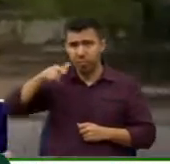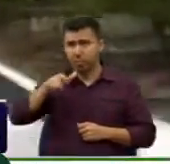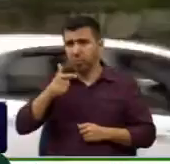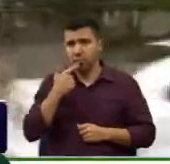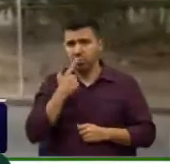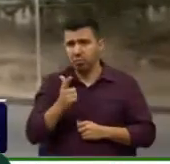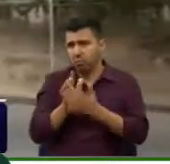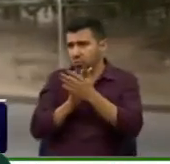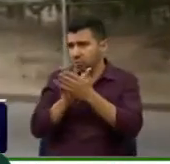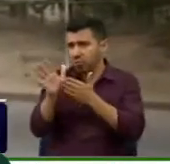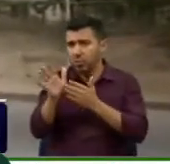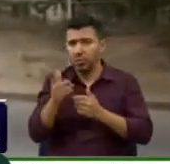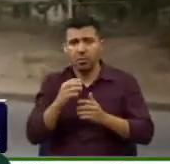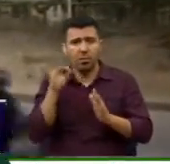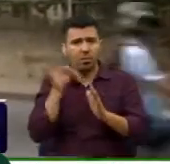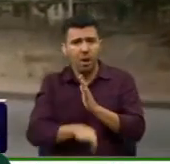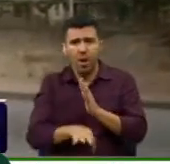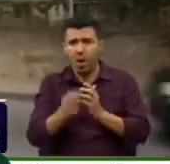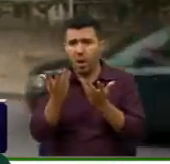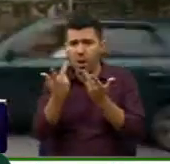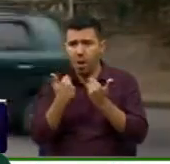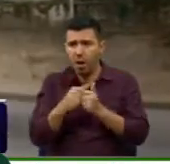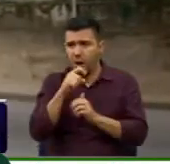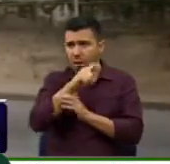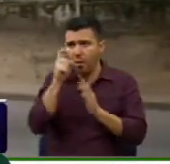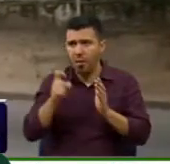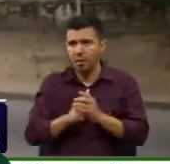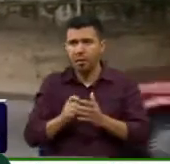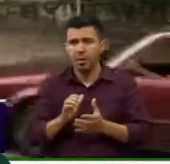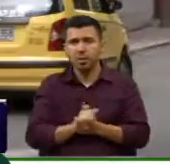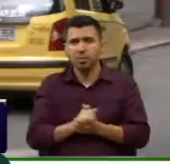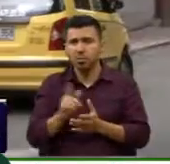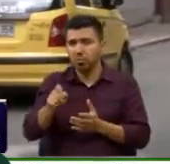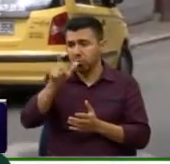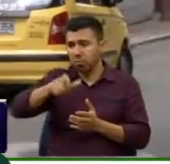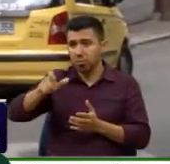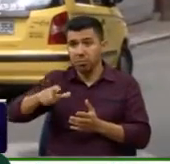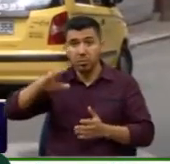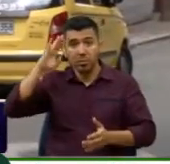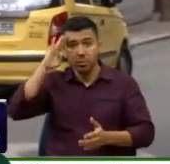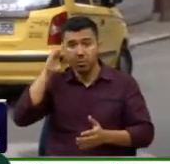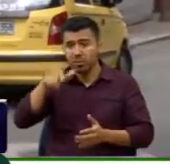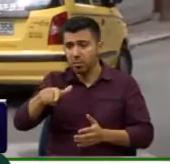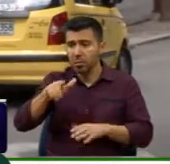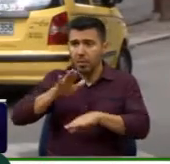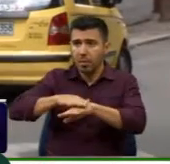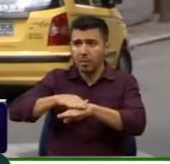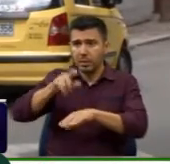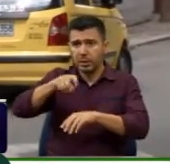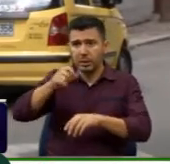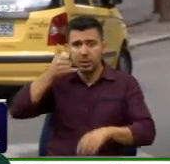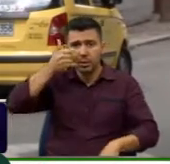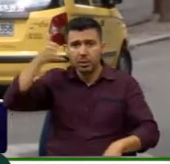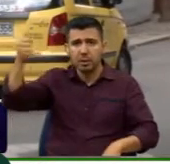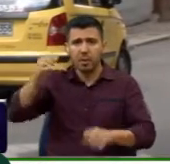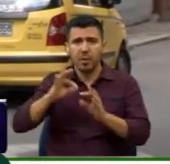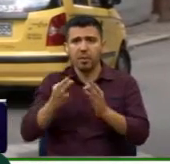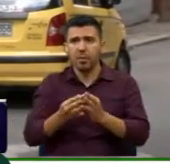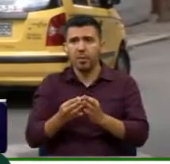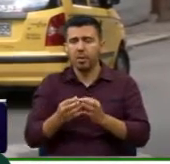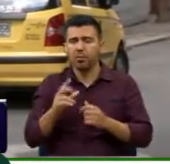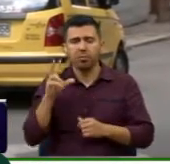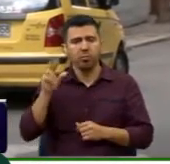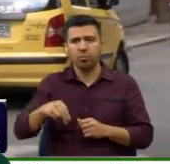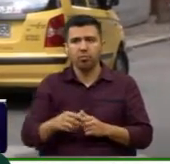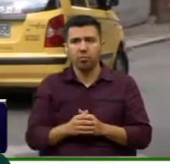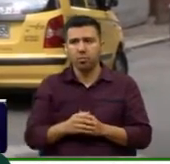estado de la salud de sus familiares no los dejan llamar ya está la hora y por qué porque pasamos el domingo